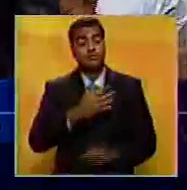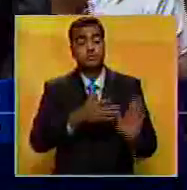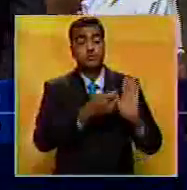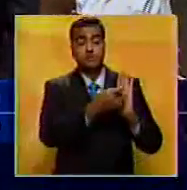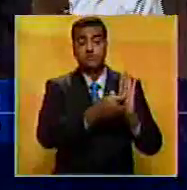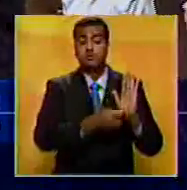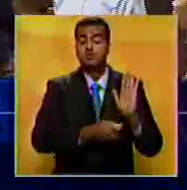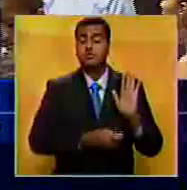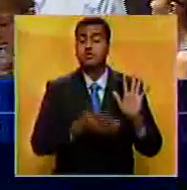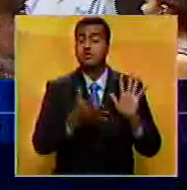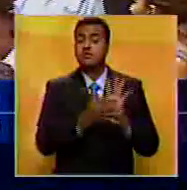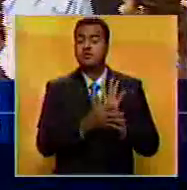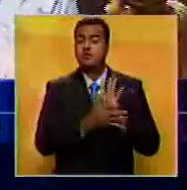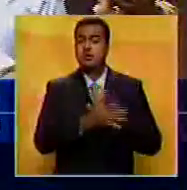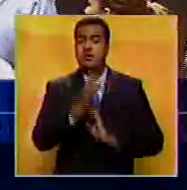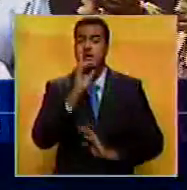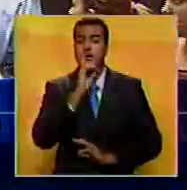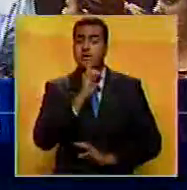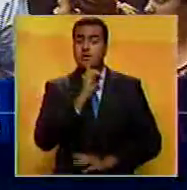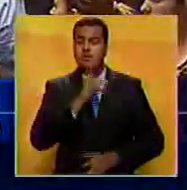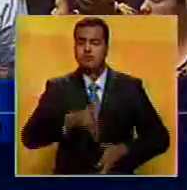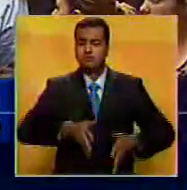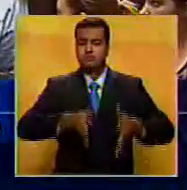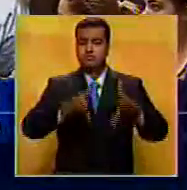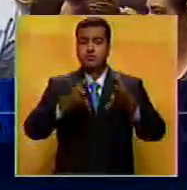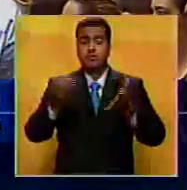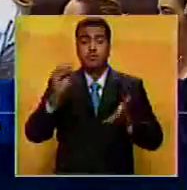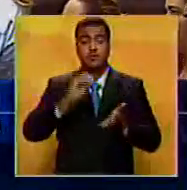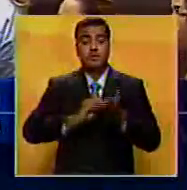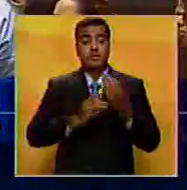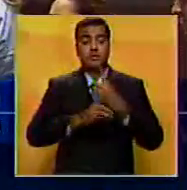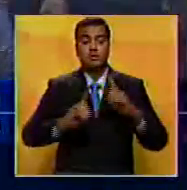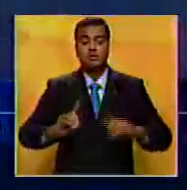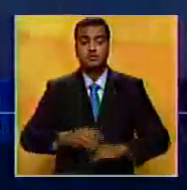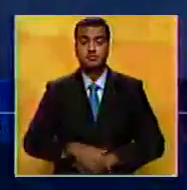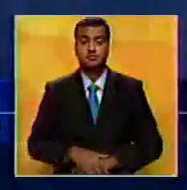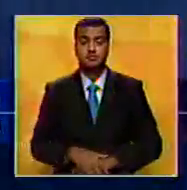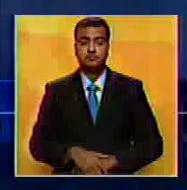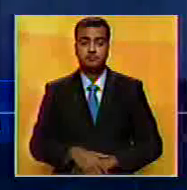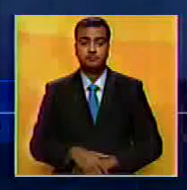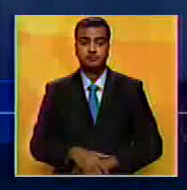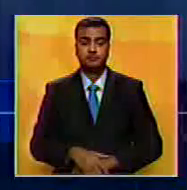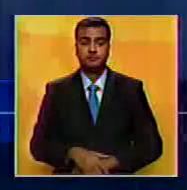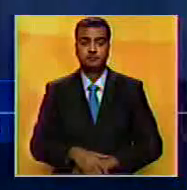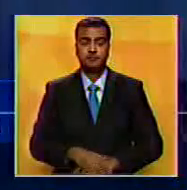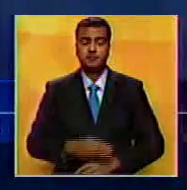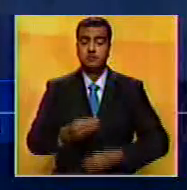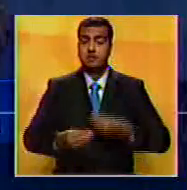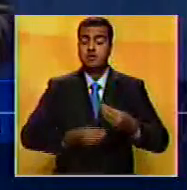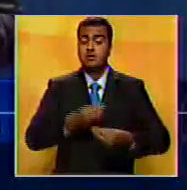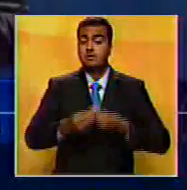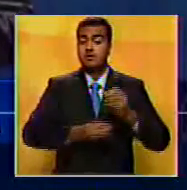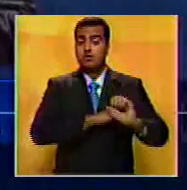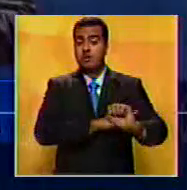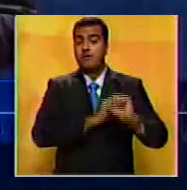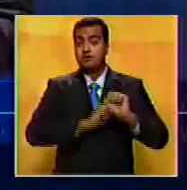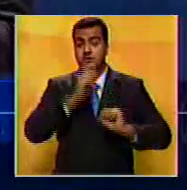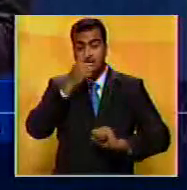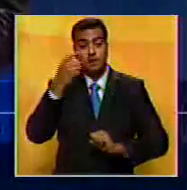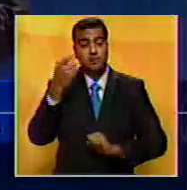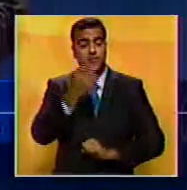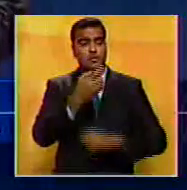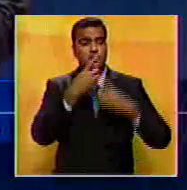que contiene lo que denominaron Ruta para restituir la democracia. Se active con la fuerza del pueblo